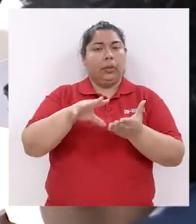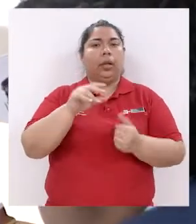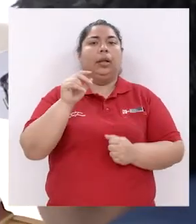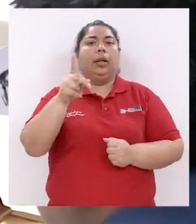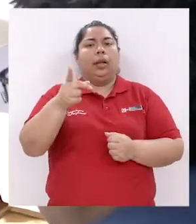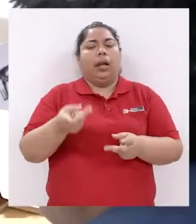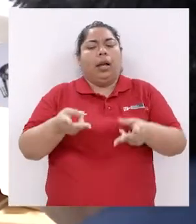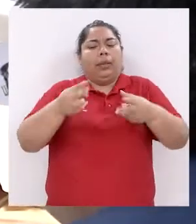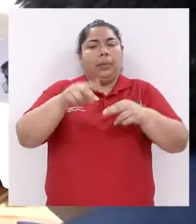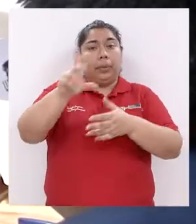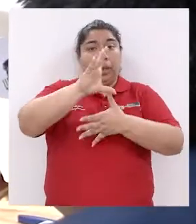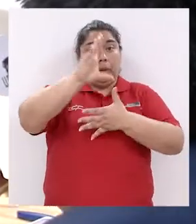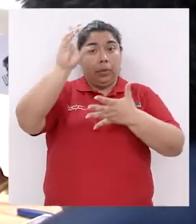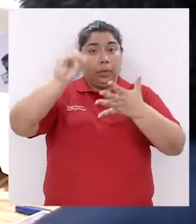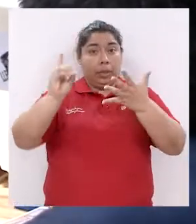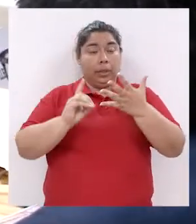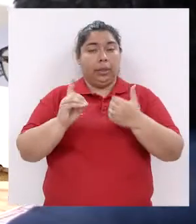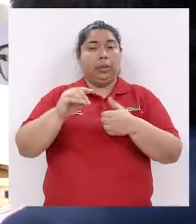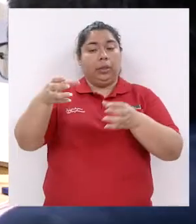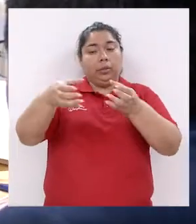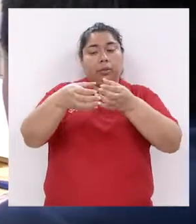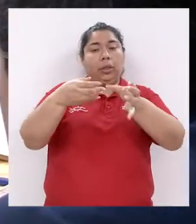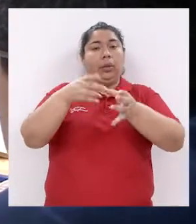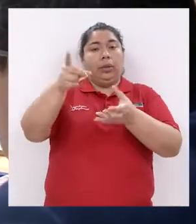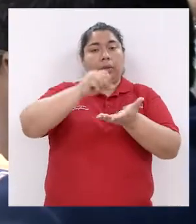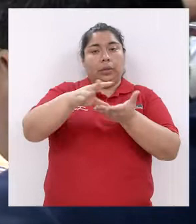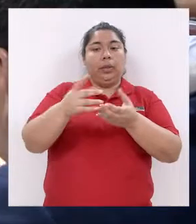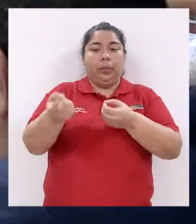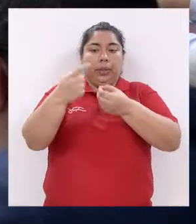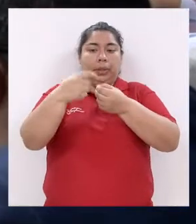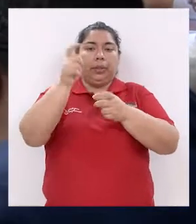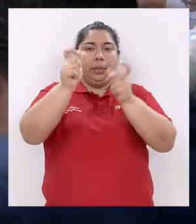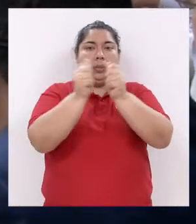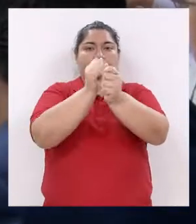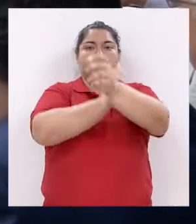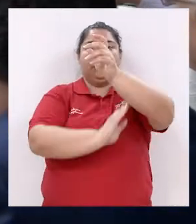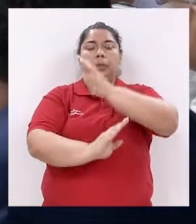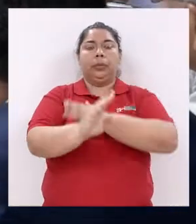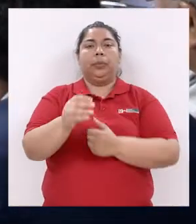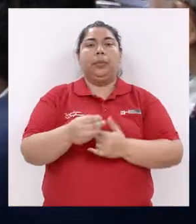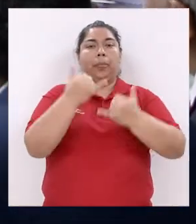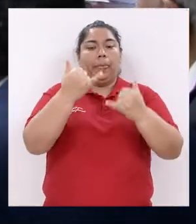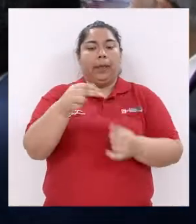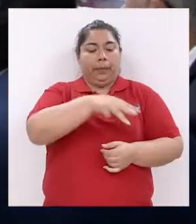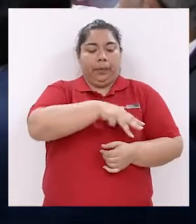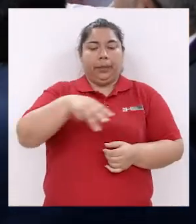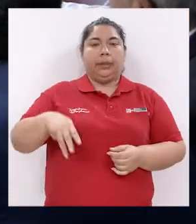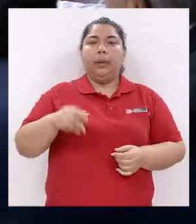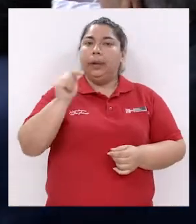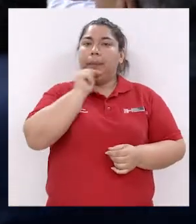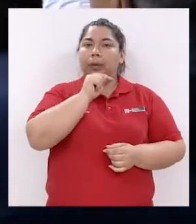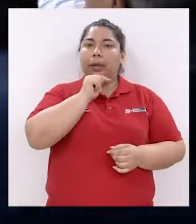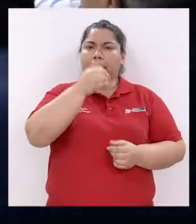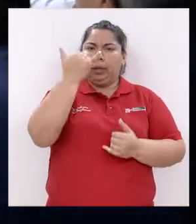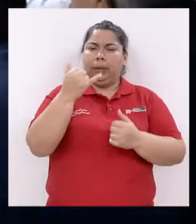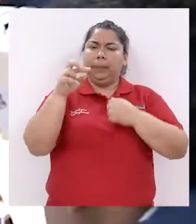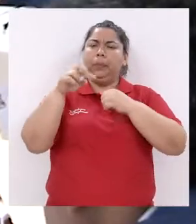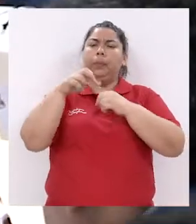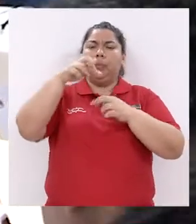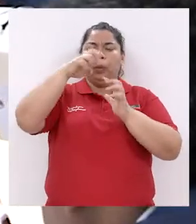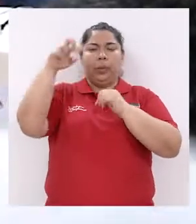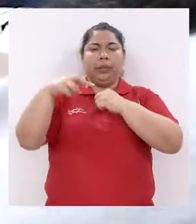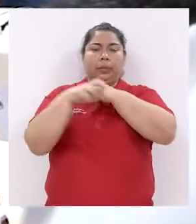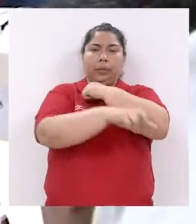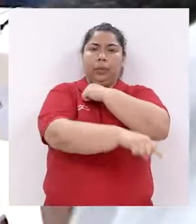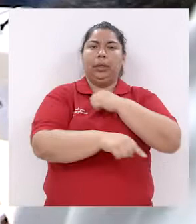a través del Consejo Nacional para las Personas con Discapacidad y también el Ministerio de la Mujer y Poblaciones Vulnerables,